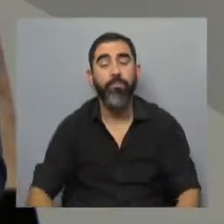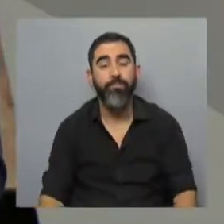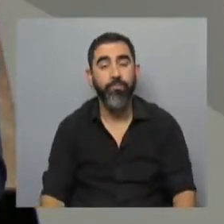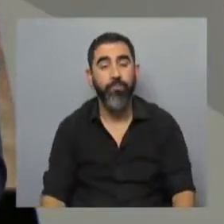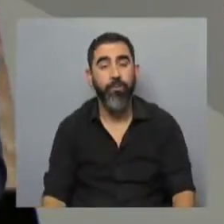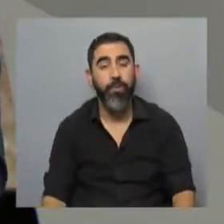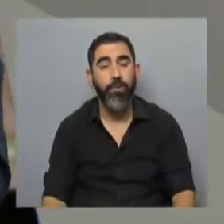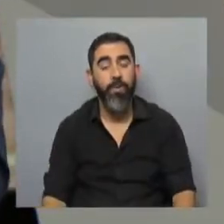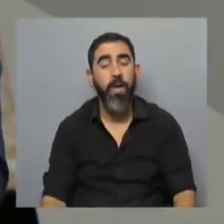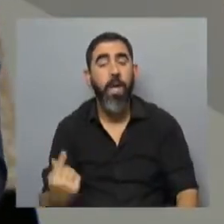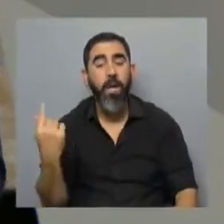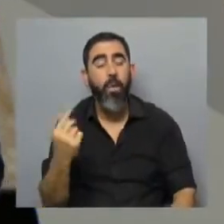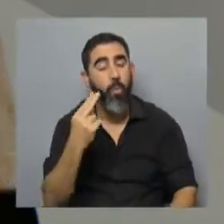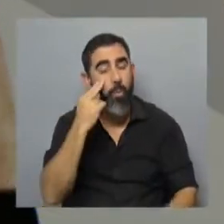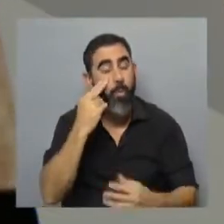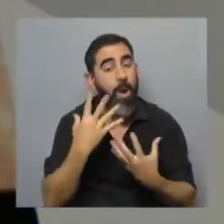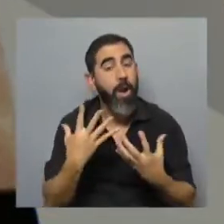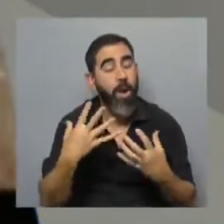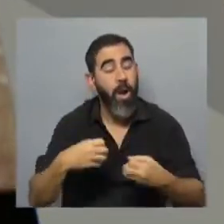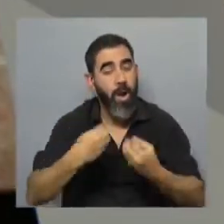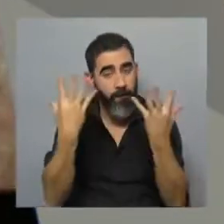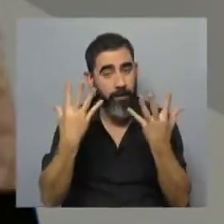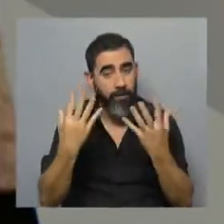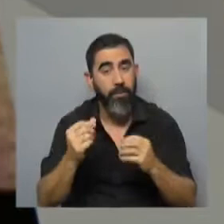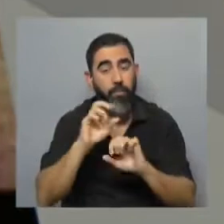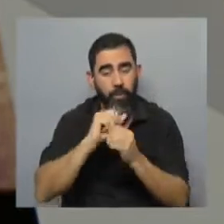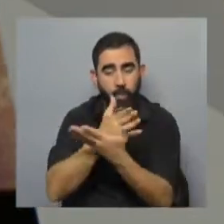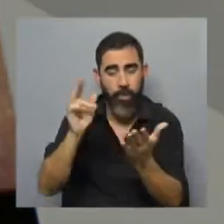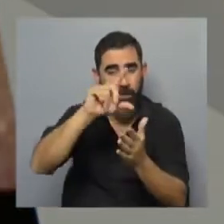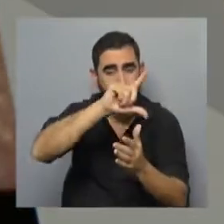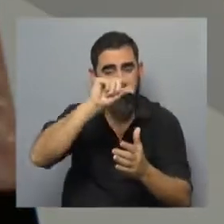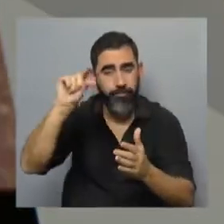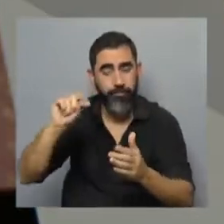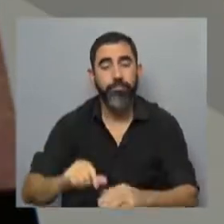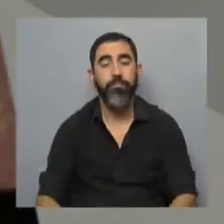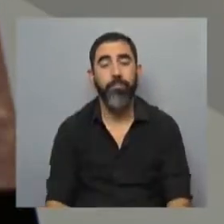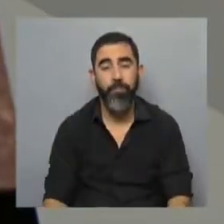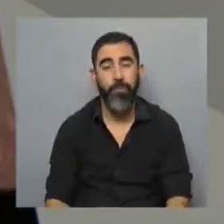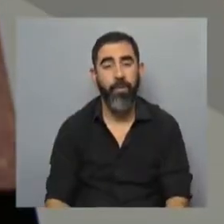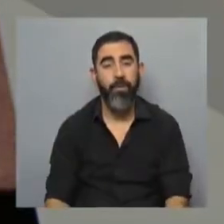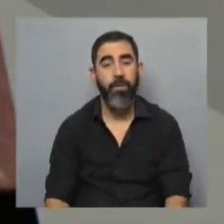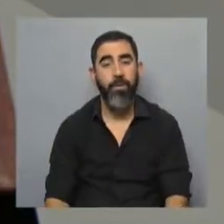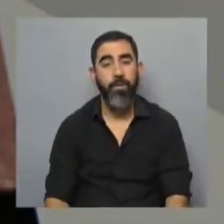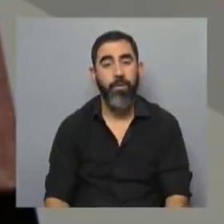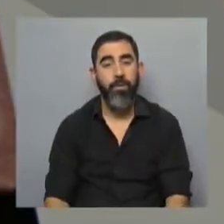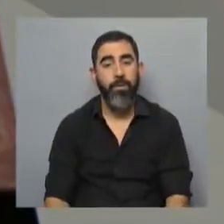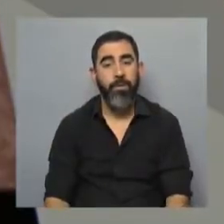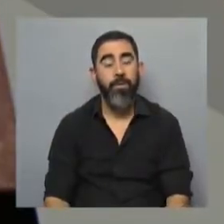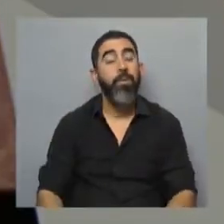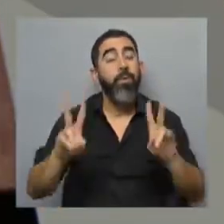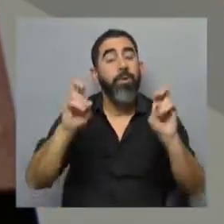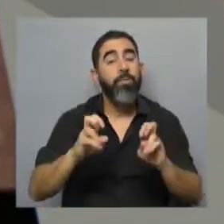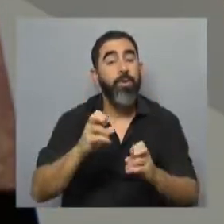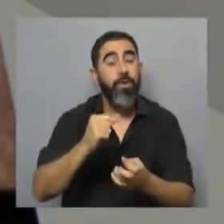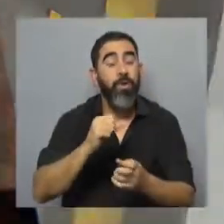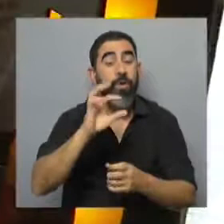tienen un problema muy serio y si te parece lo vemos en un gráfico, en una placa que ustedes nos hicieron llegar, asociado a la